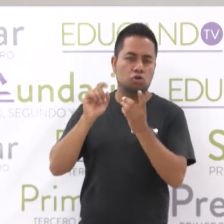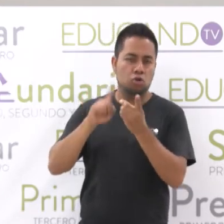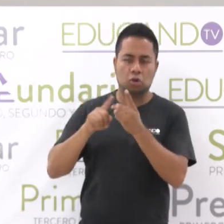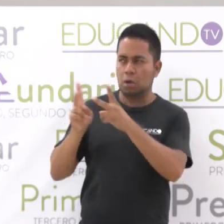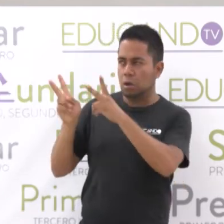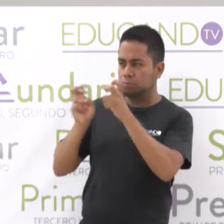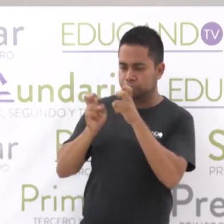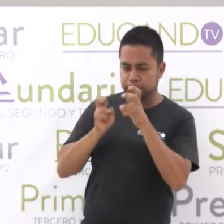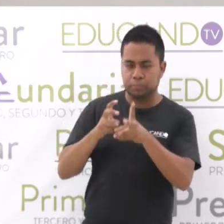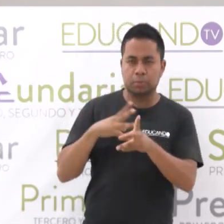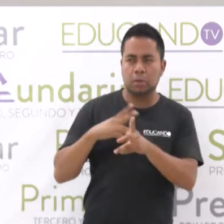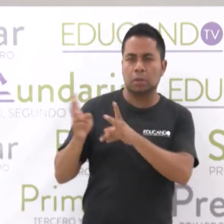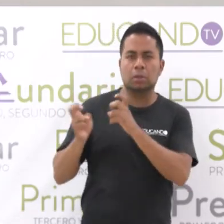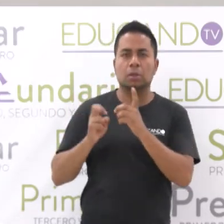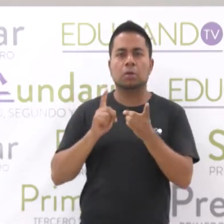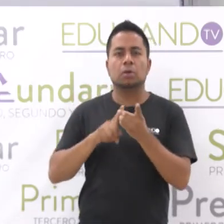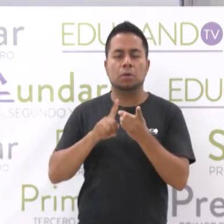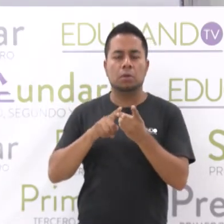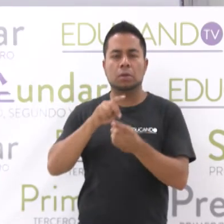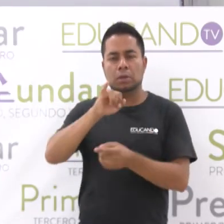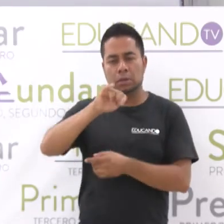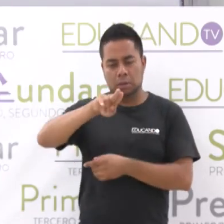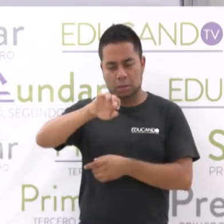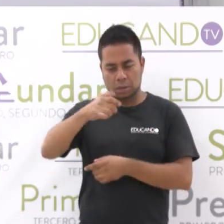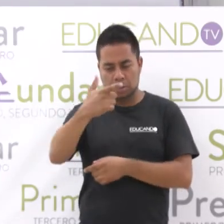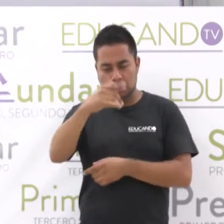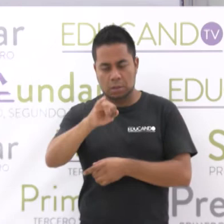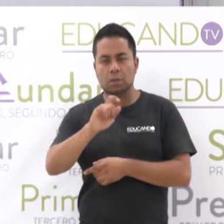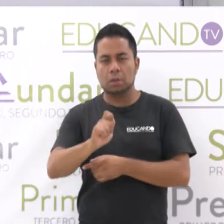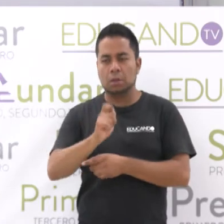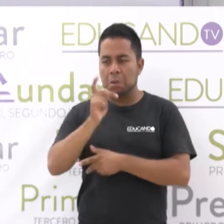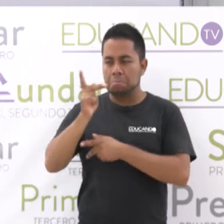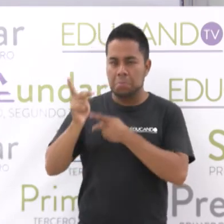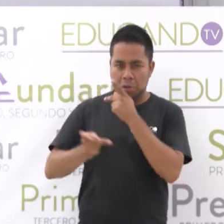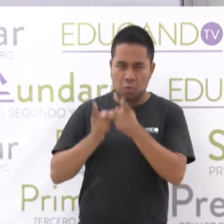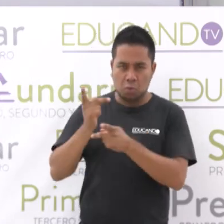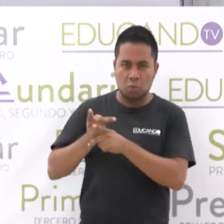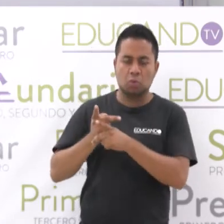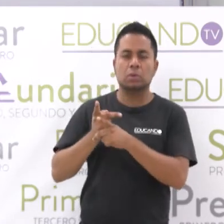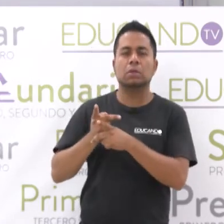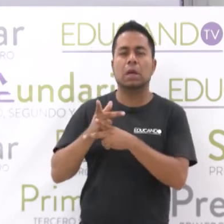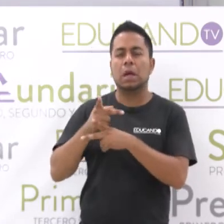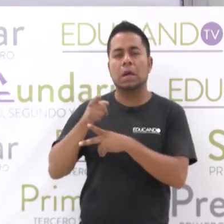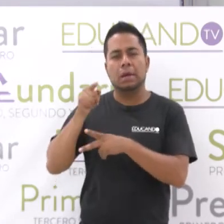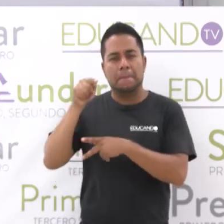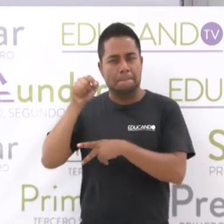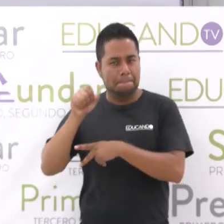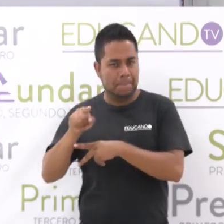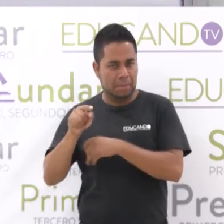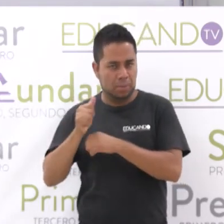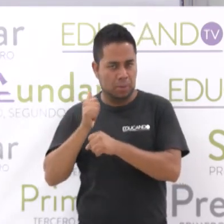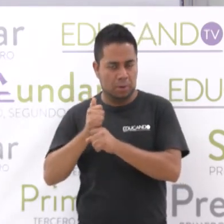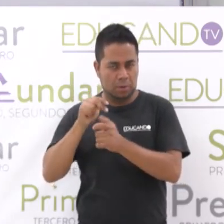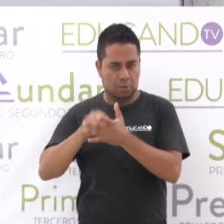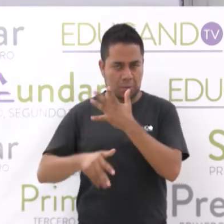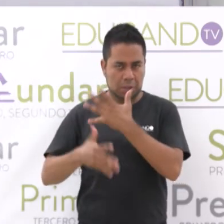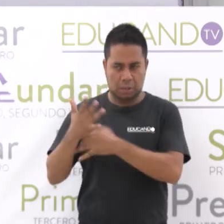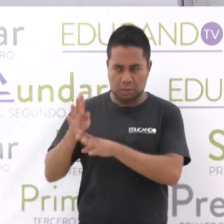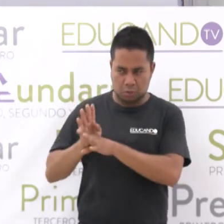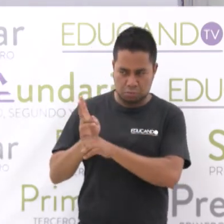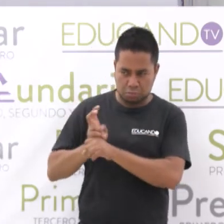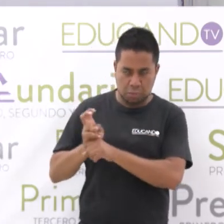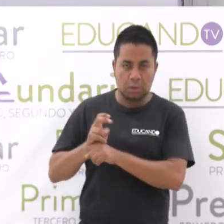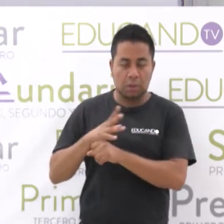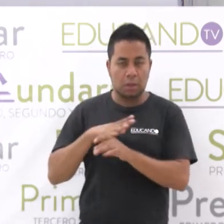Esto lo sacó de INEGI, encuesta intercensal 2015. Y de hecho, hasta hay